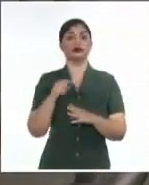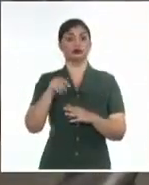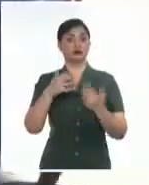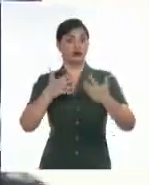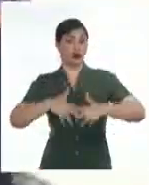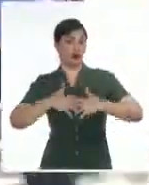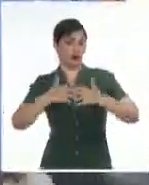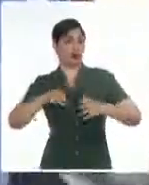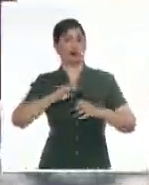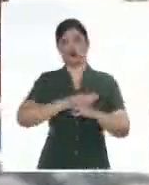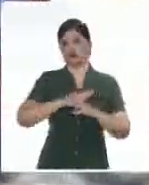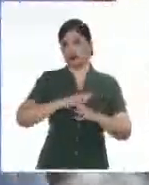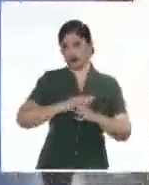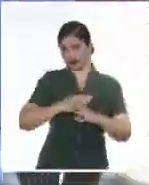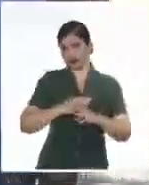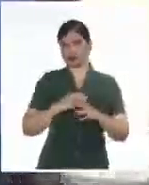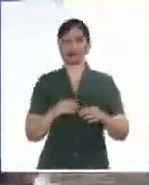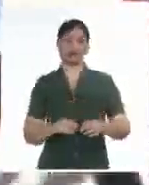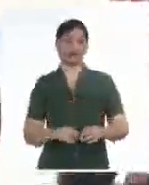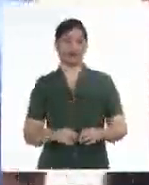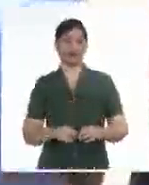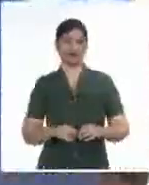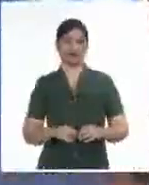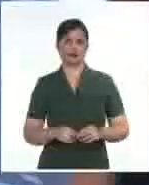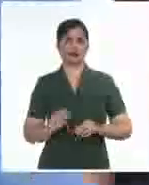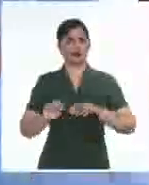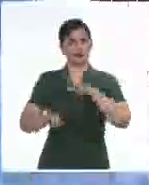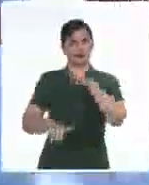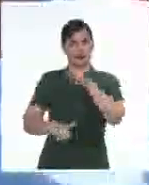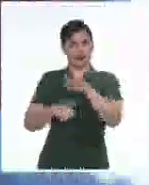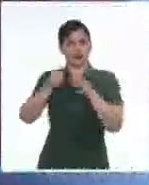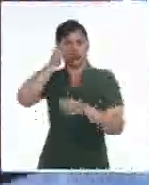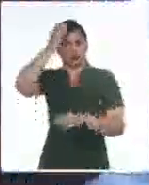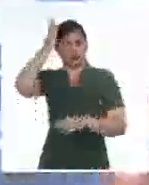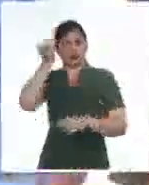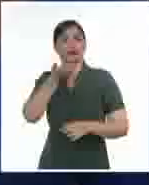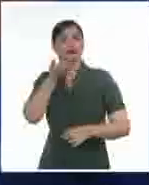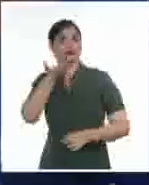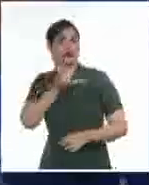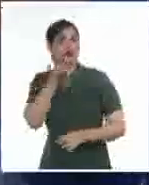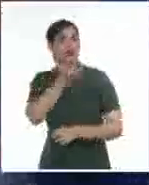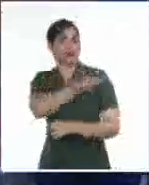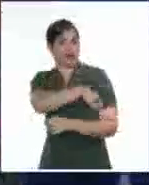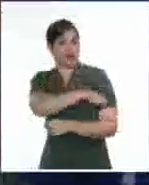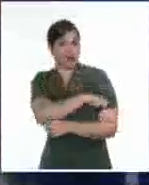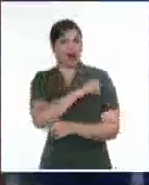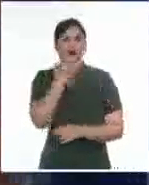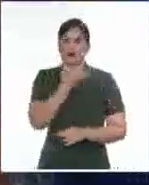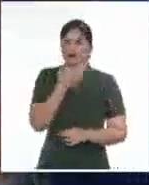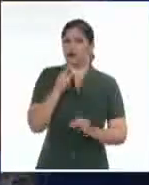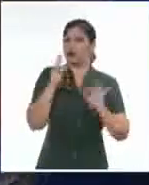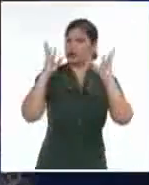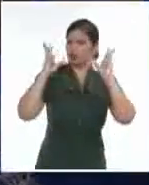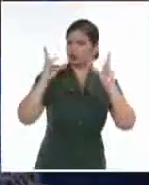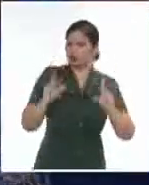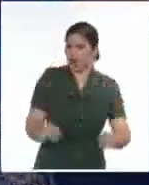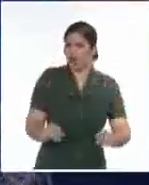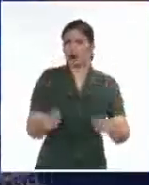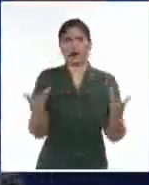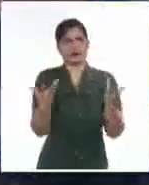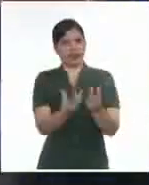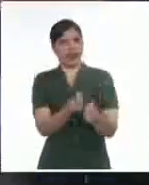circunstancias. Sobre lo apreciado en el territorio, el presidente cubano compartió con pobladores que fueron a su encuentro en el Parque Central de